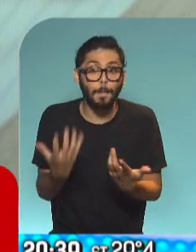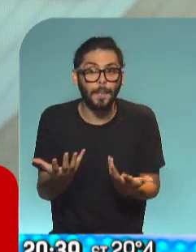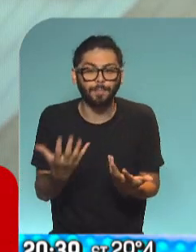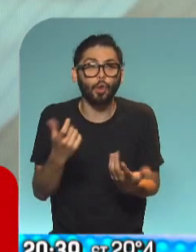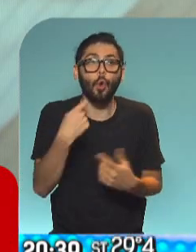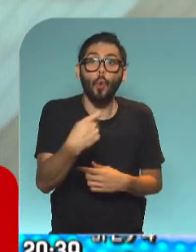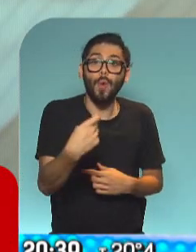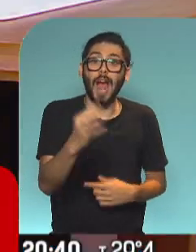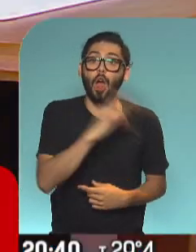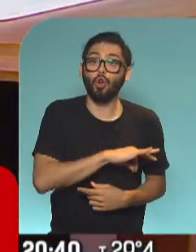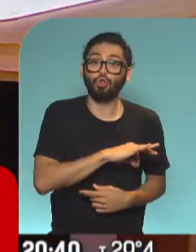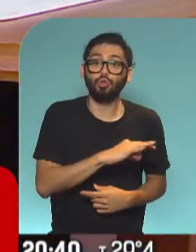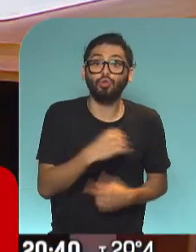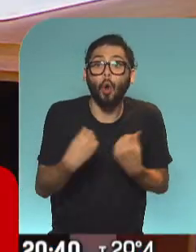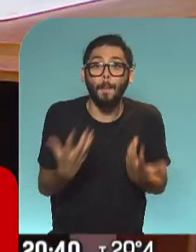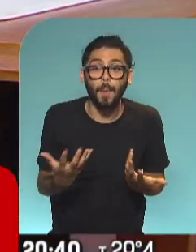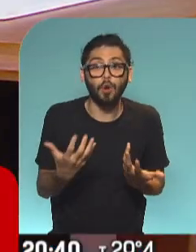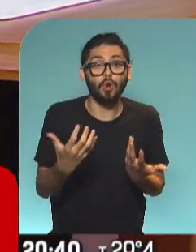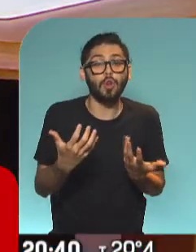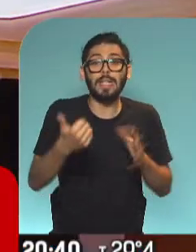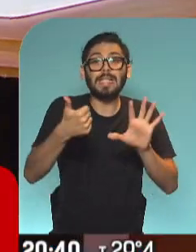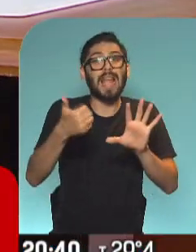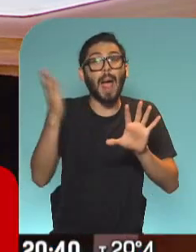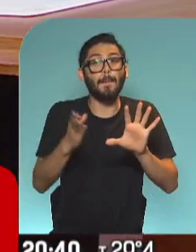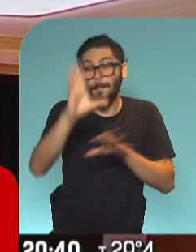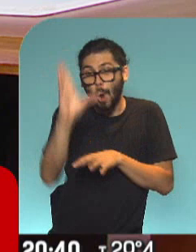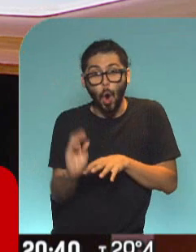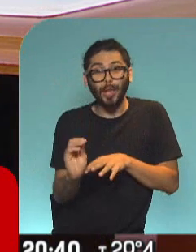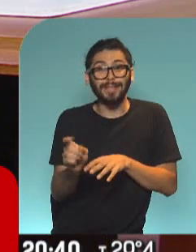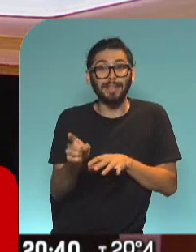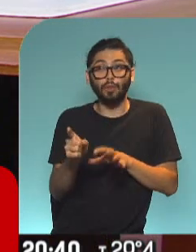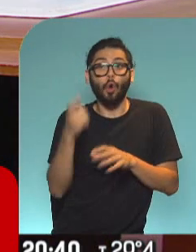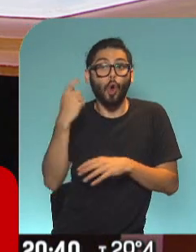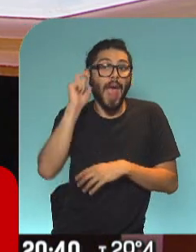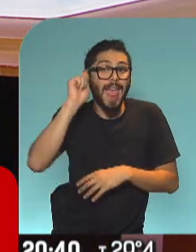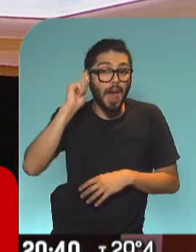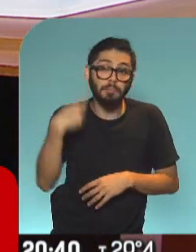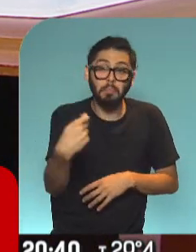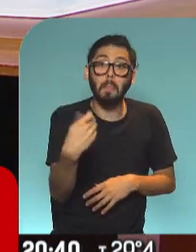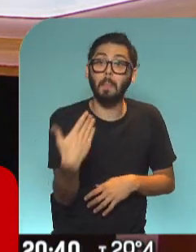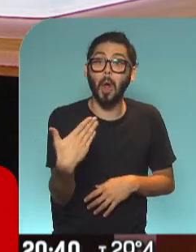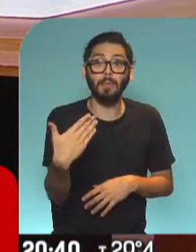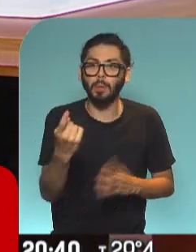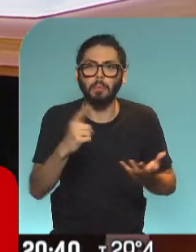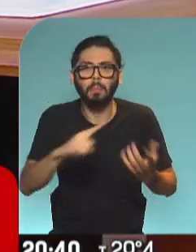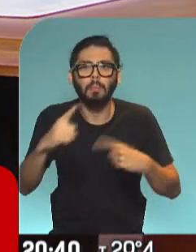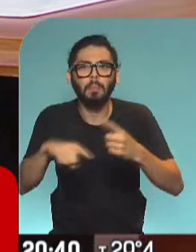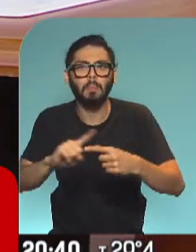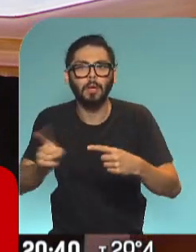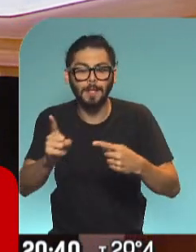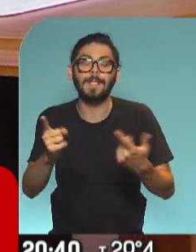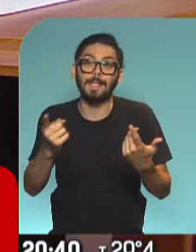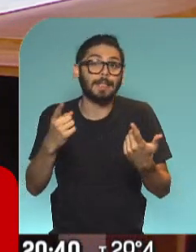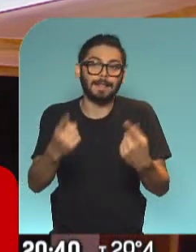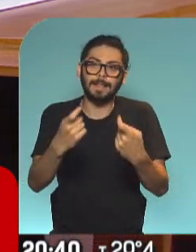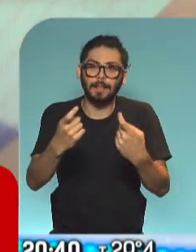hay 6% de personas en edad de jubilarse que no están jubiladas. Bueno, ir a buscarlas, pero siempre partiendo de un modelo económico que ponga en marcha